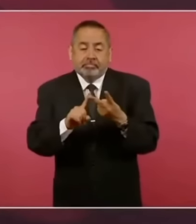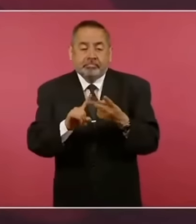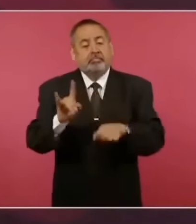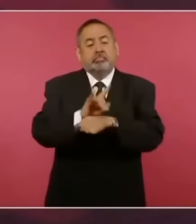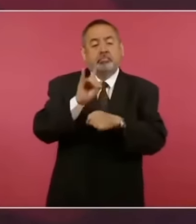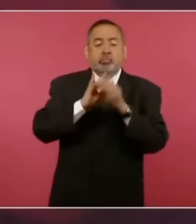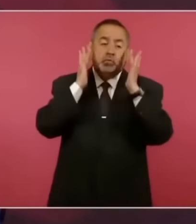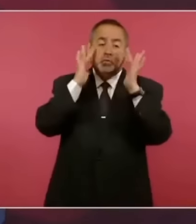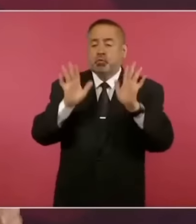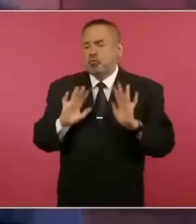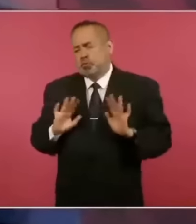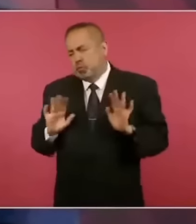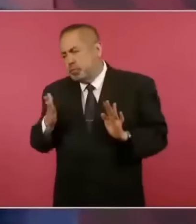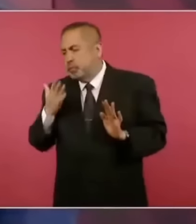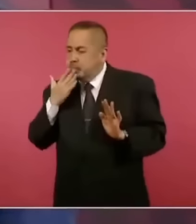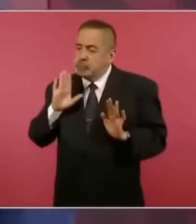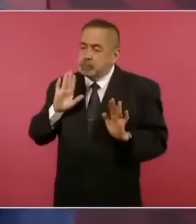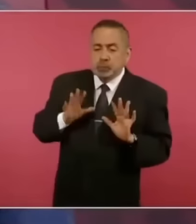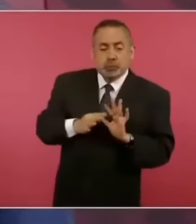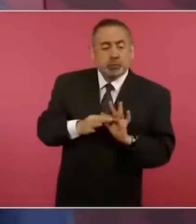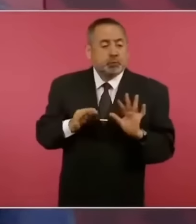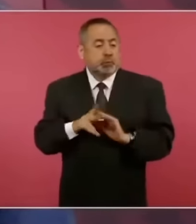el que simula,